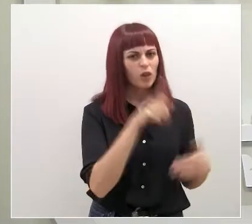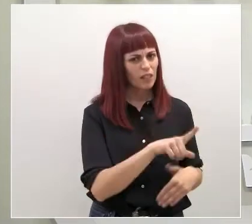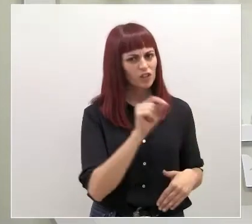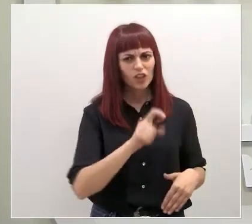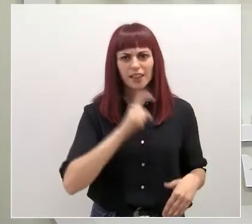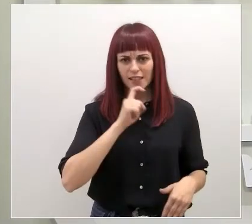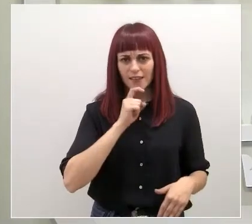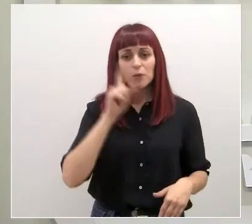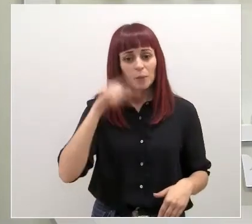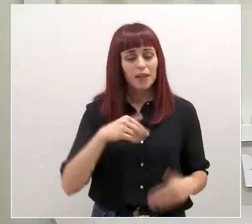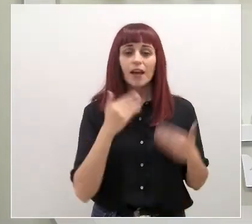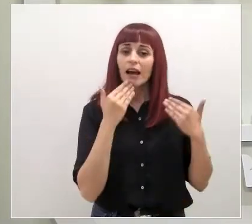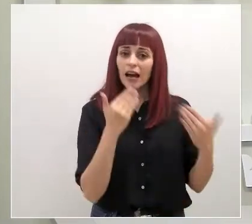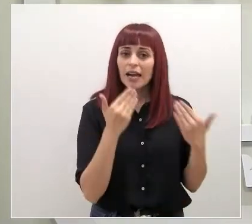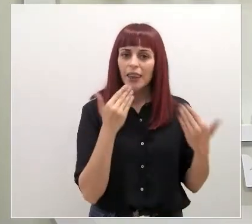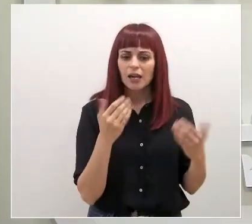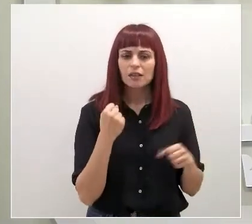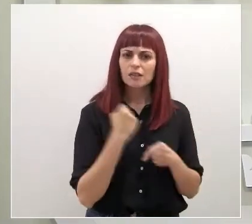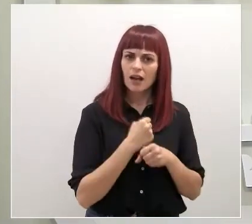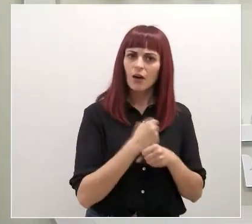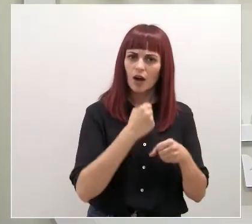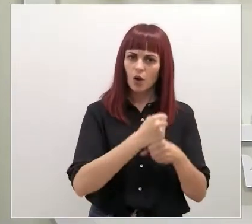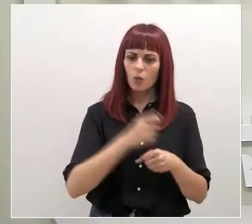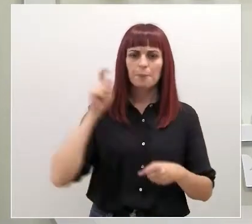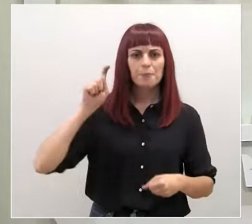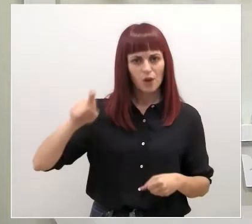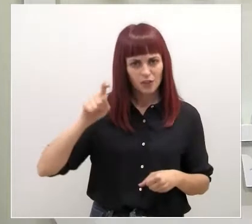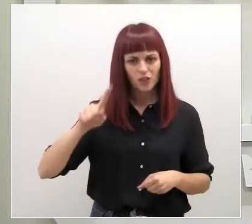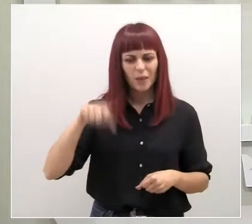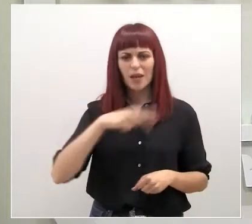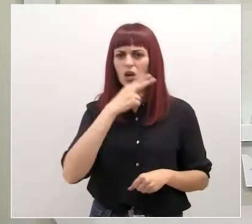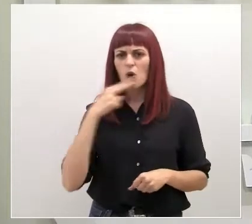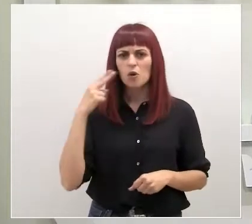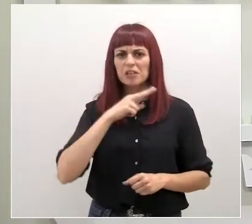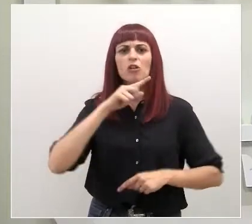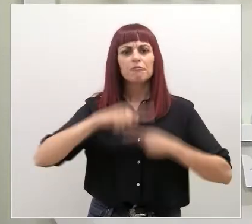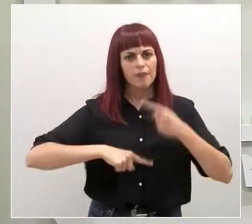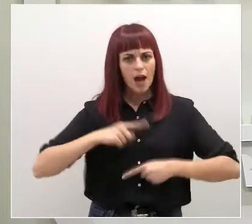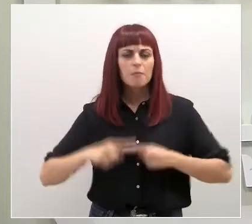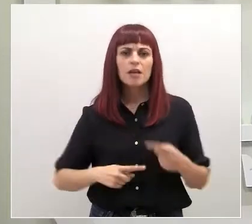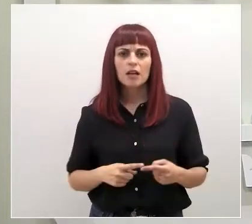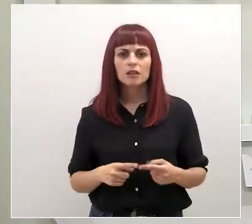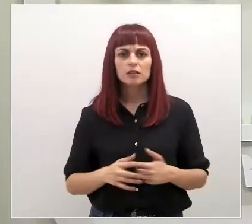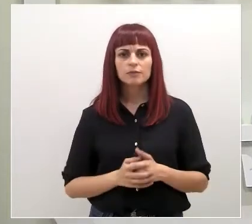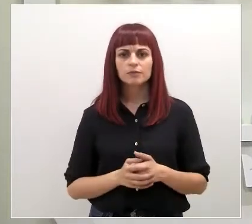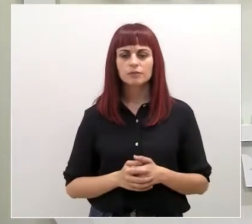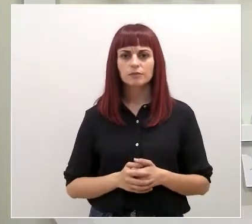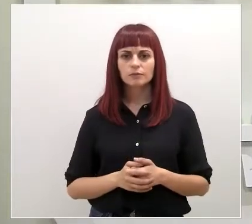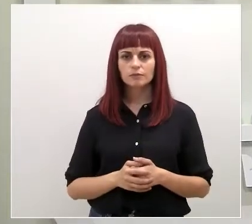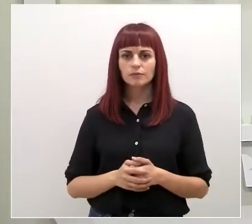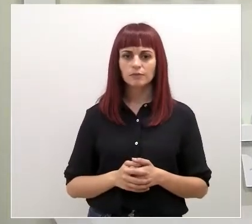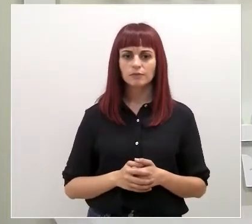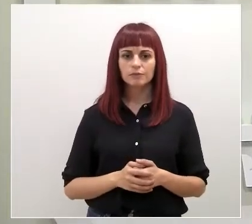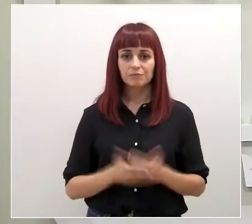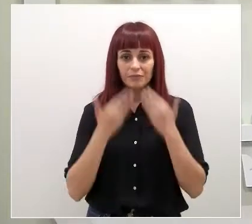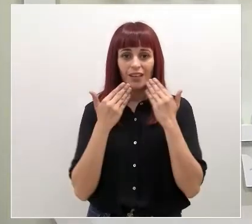tomar, pero también agradecer ese trabajo de los profesores y ese compromiso de las familias, que todo eso,